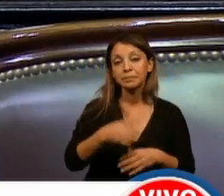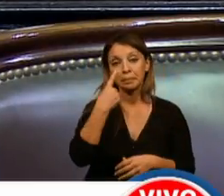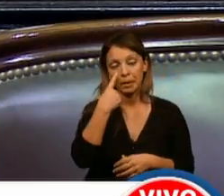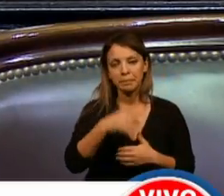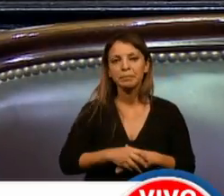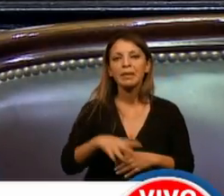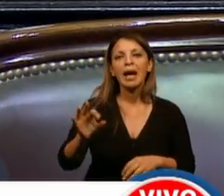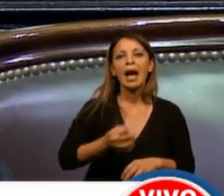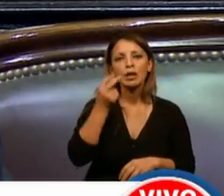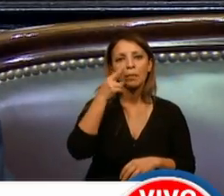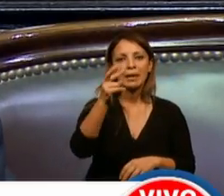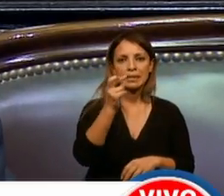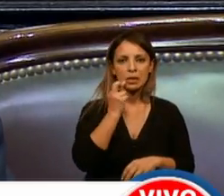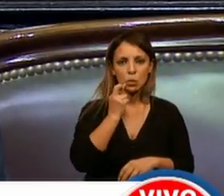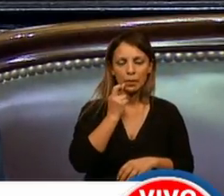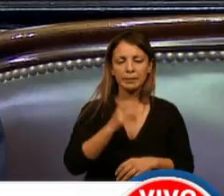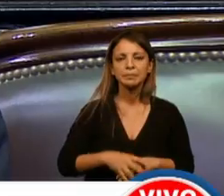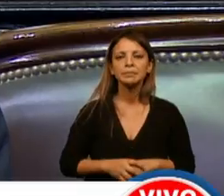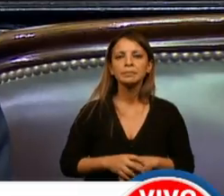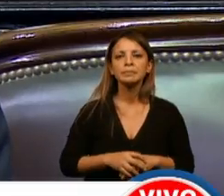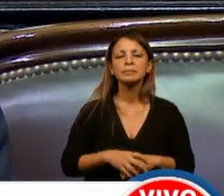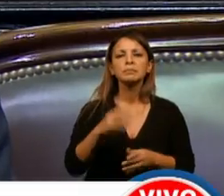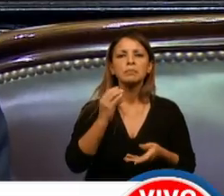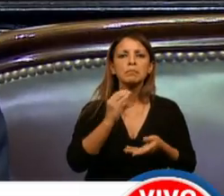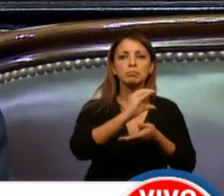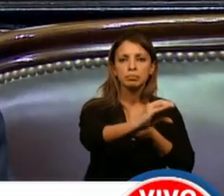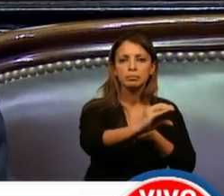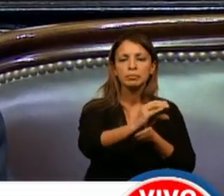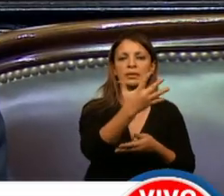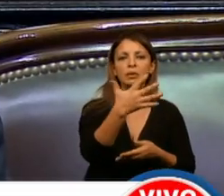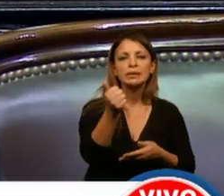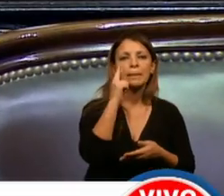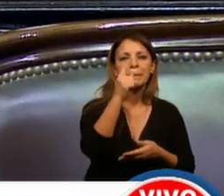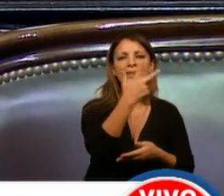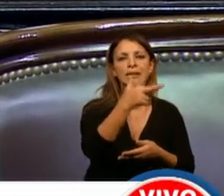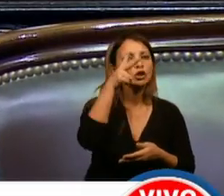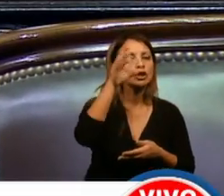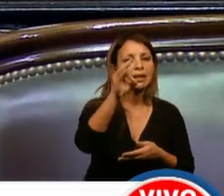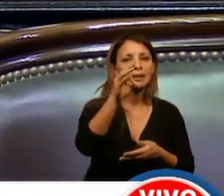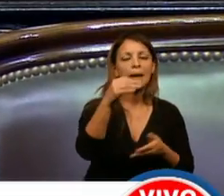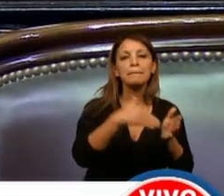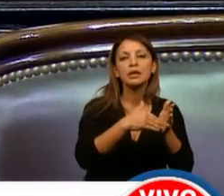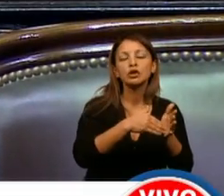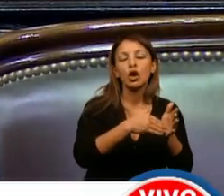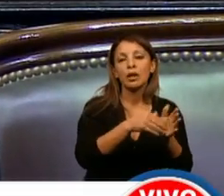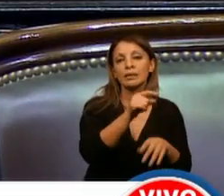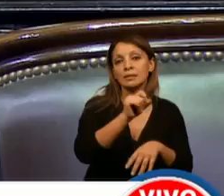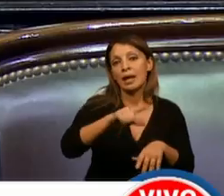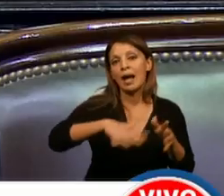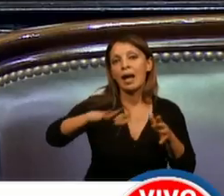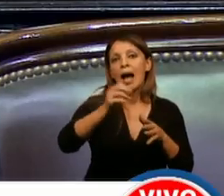2019 se transfirieron 56 mil 380 millones al anbaa de sucio el transporte